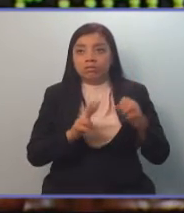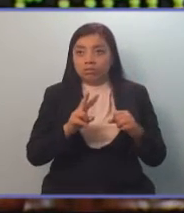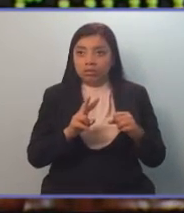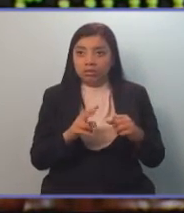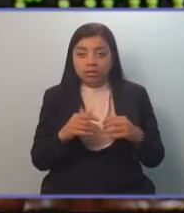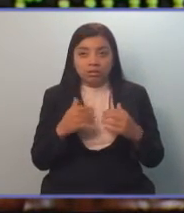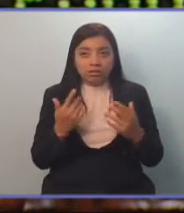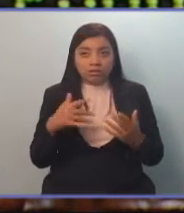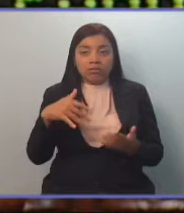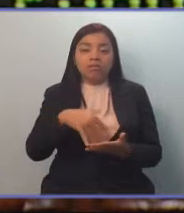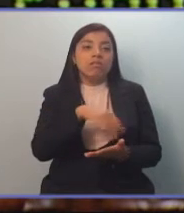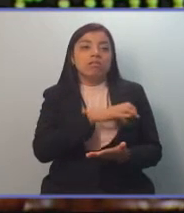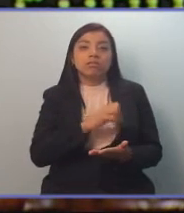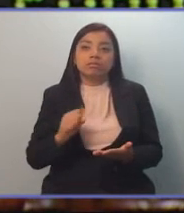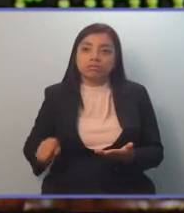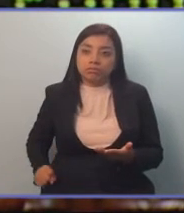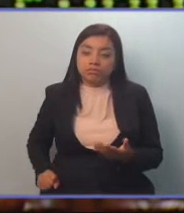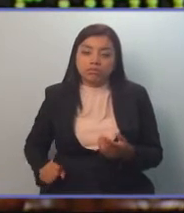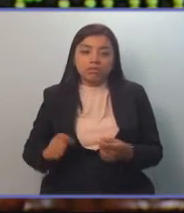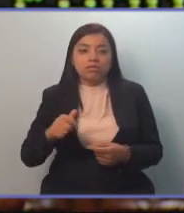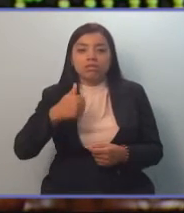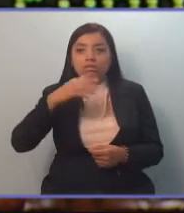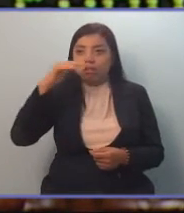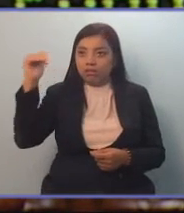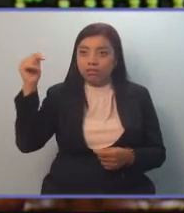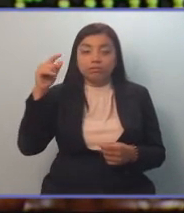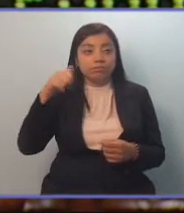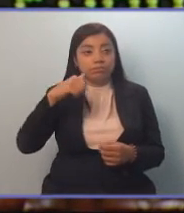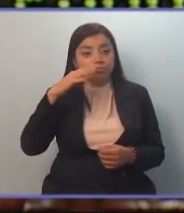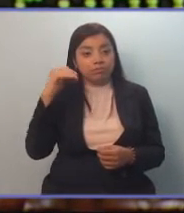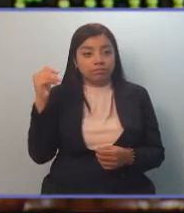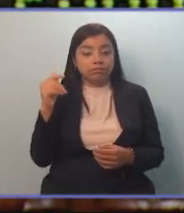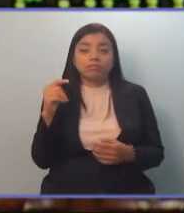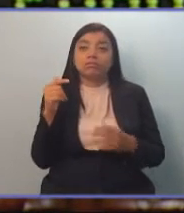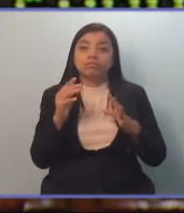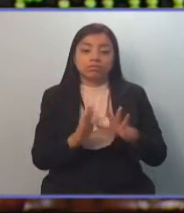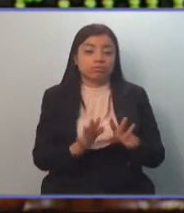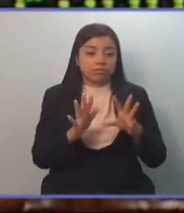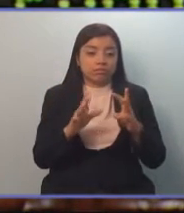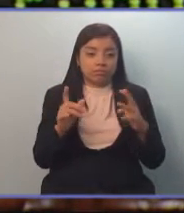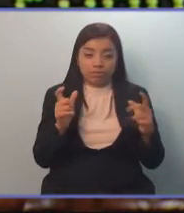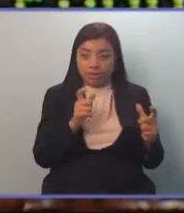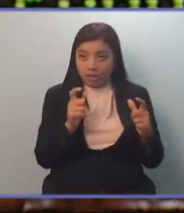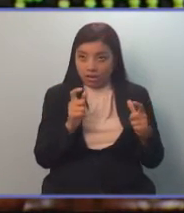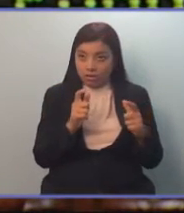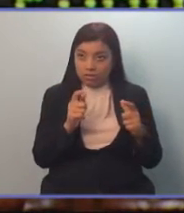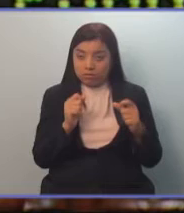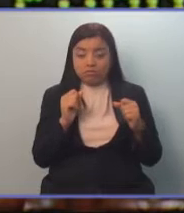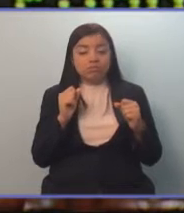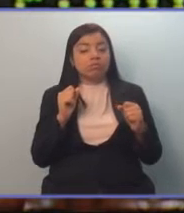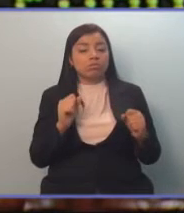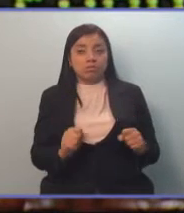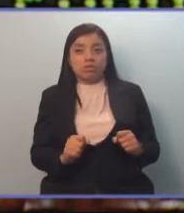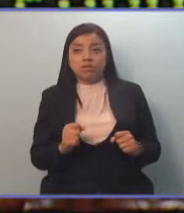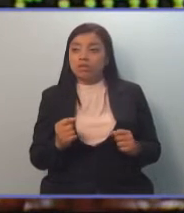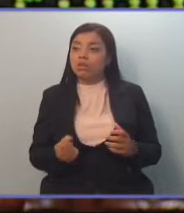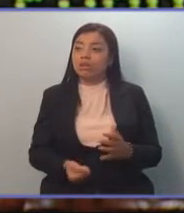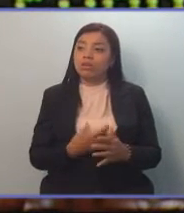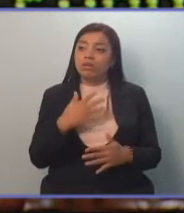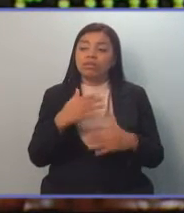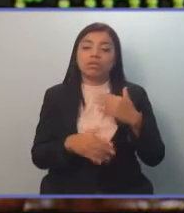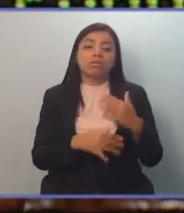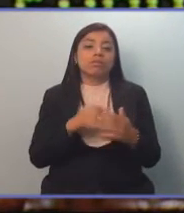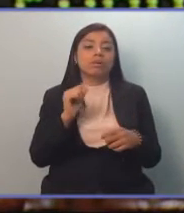Persona salvadoreña o extranjera con residencia definitiva en el país, mayor de 18 años de edad, podrá obtener, renovar permiso